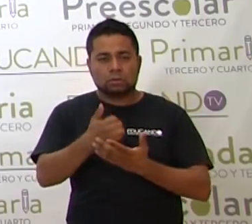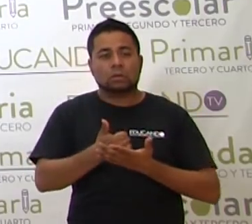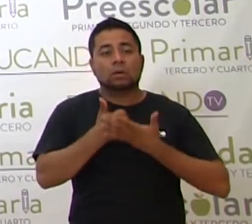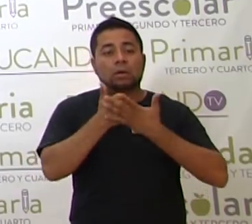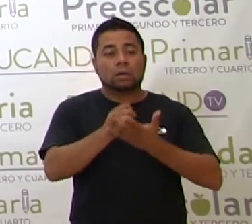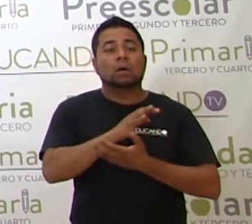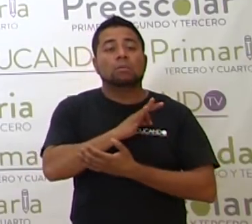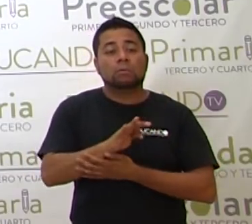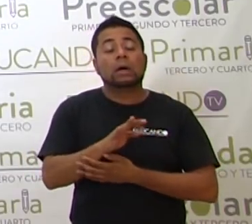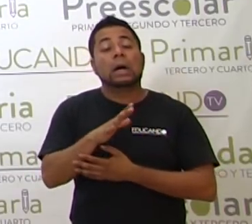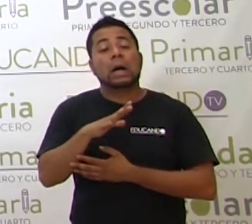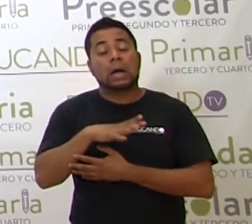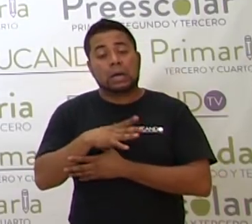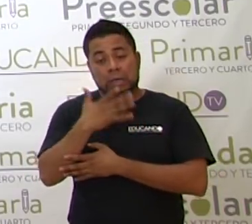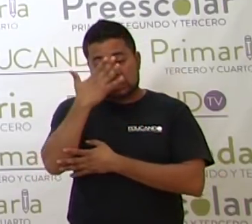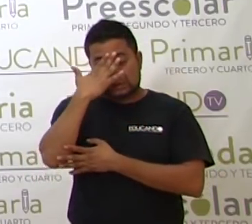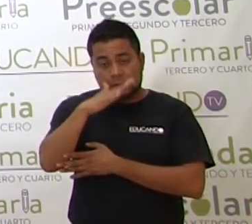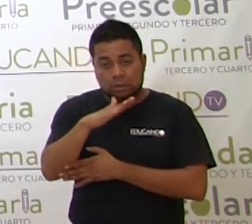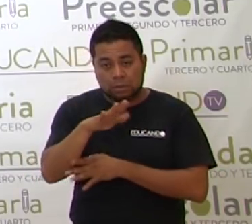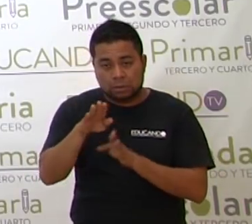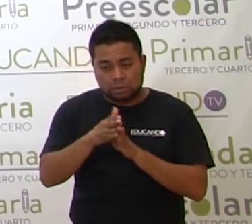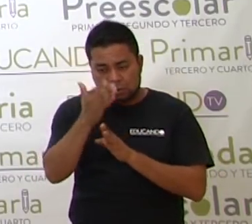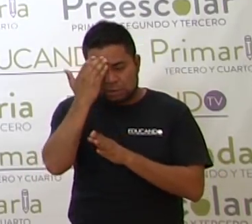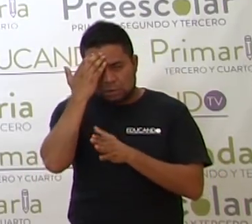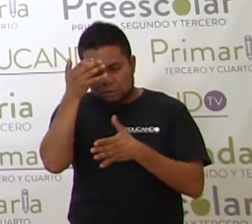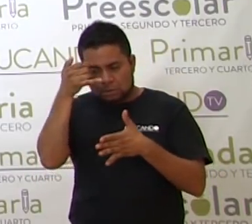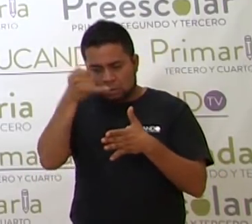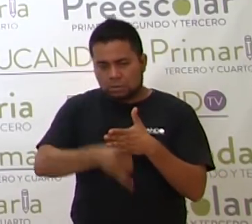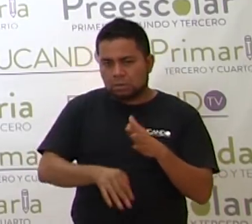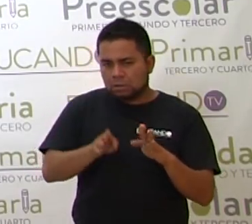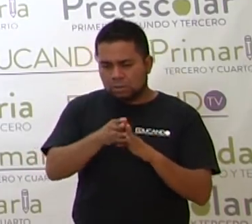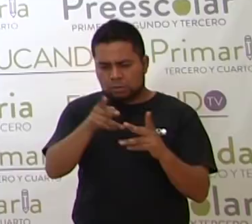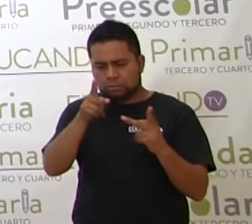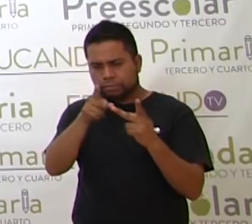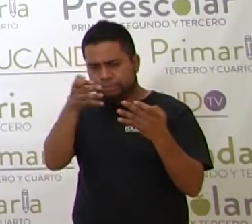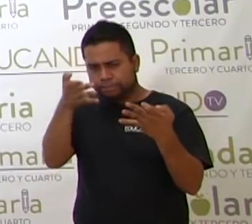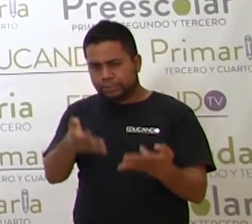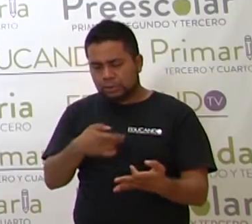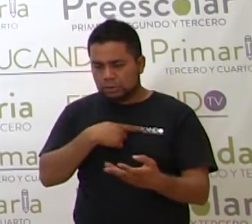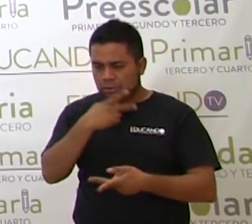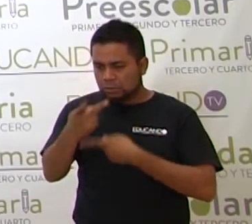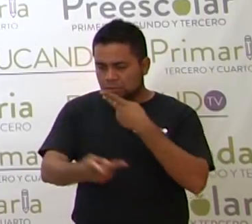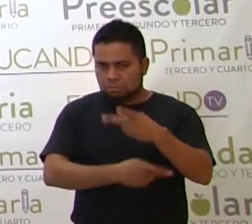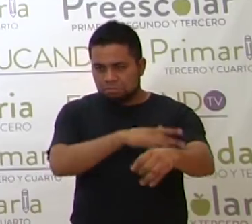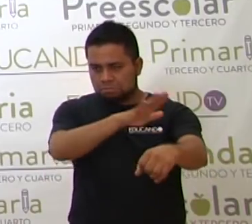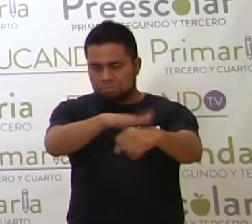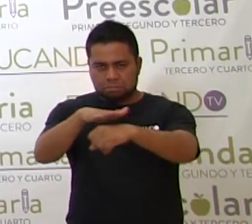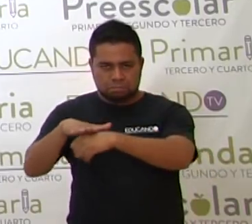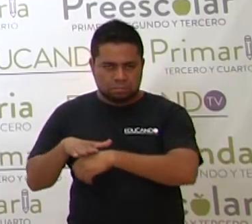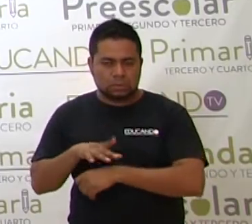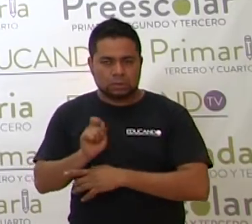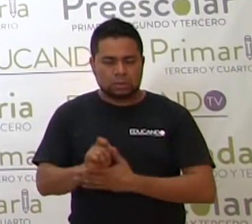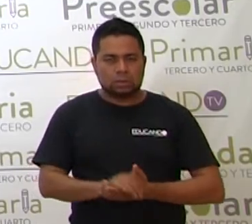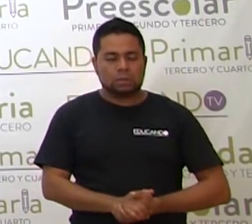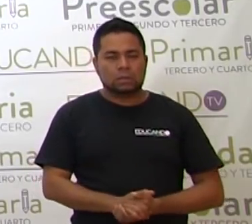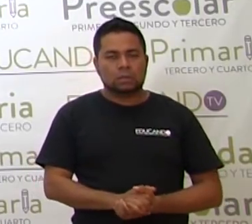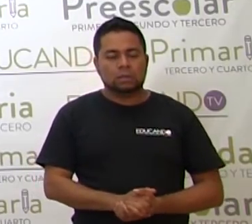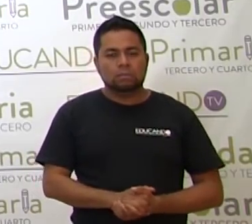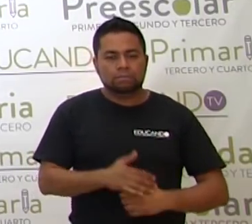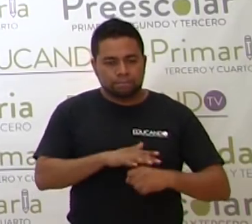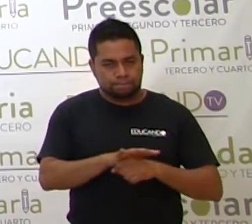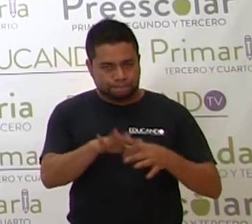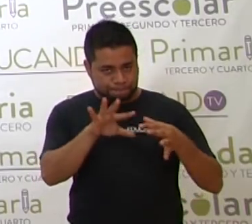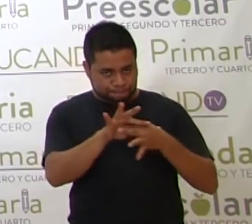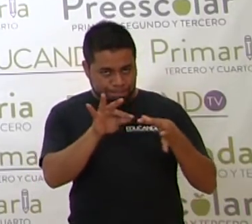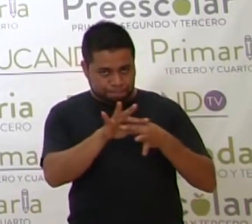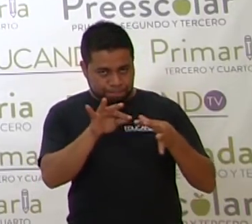permitir tener un conocimiento más profundo y más exacto. Pregunto, niños y niñas, ¿qué tipo de descripción